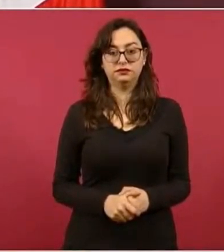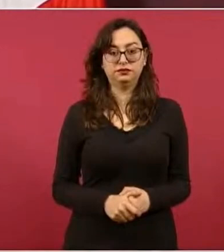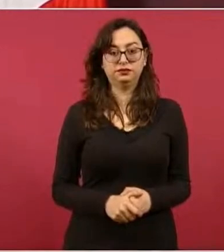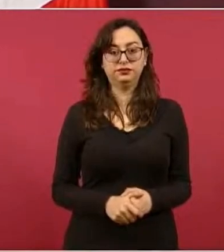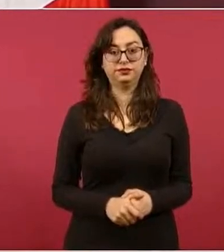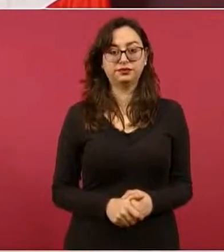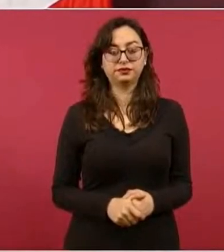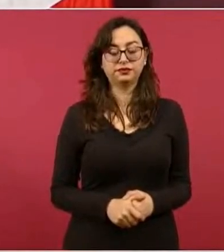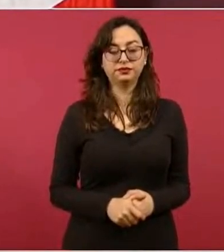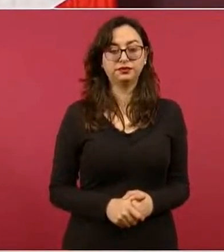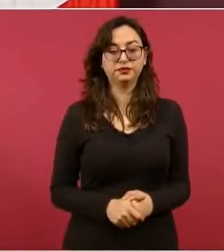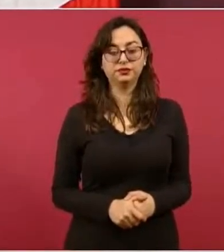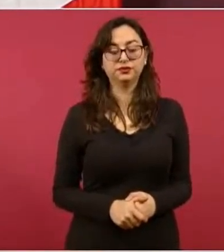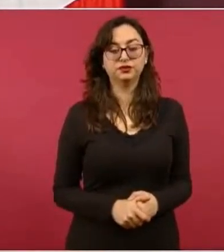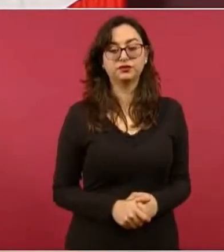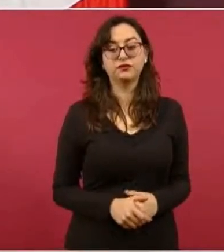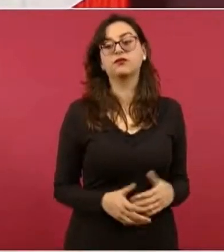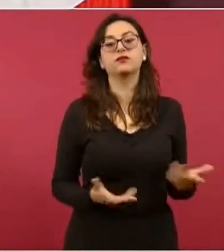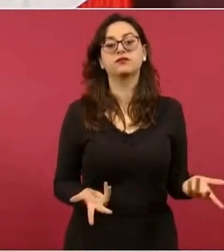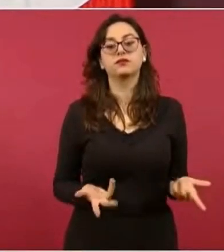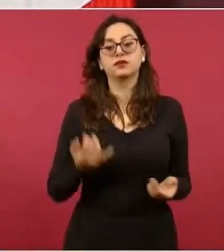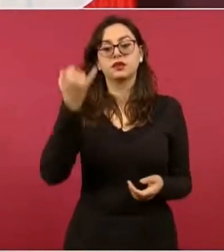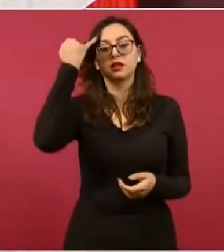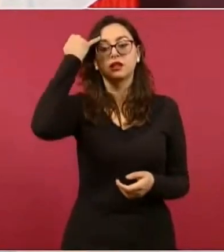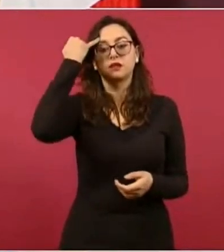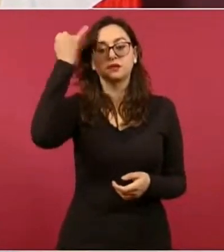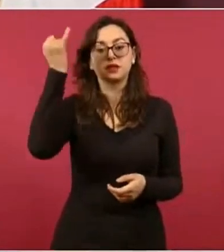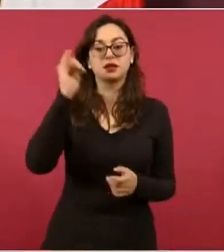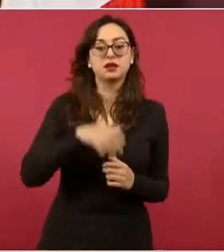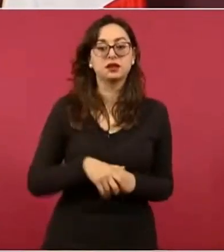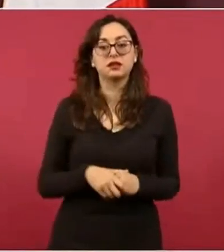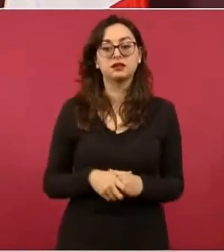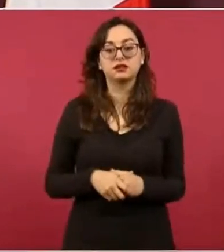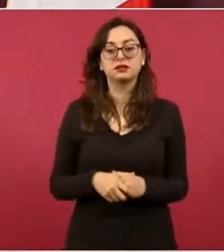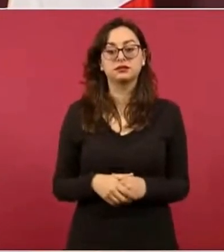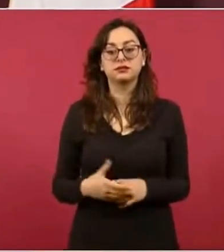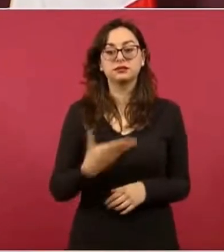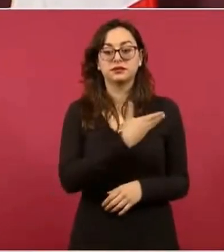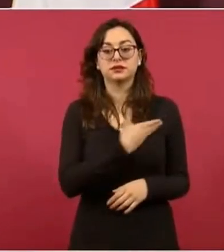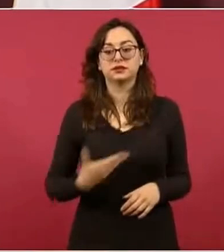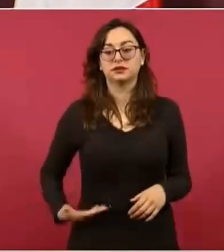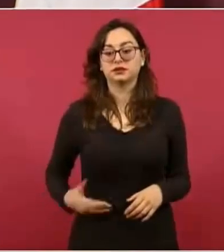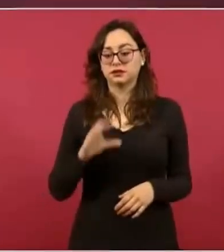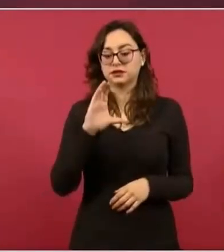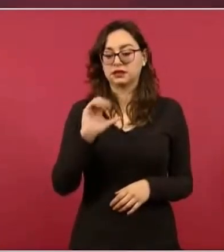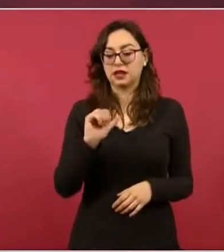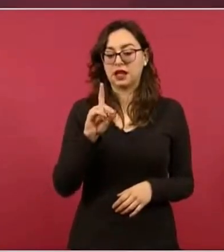de que el secretario de seguridad pública de Felipe Calderón